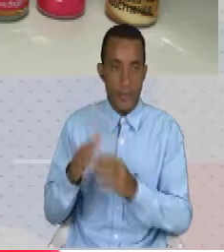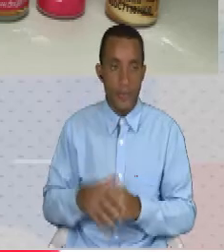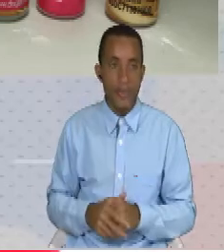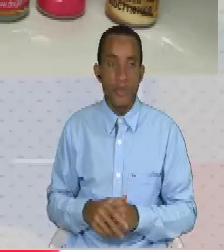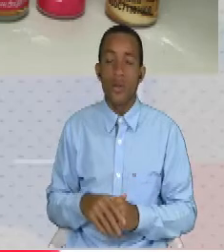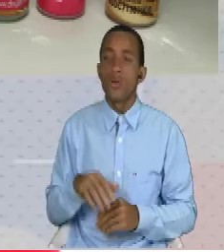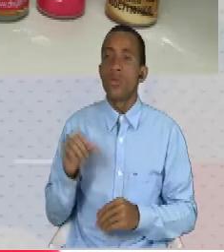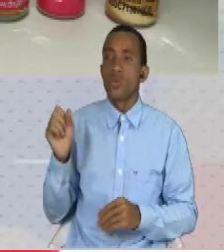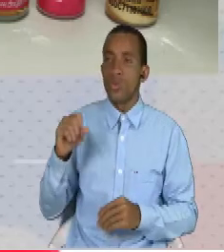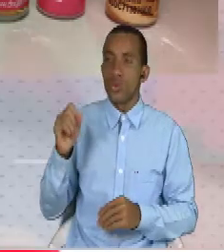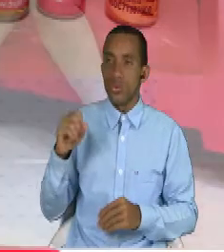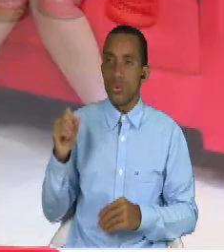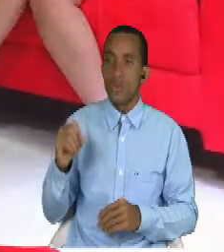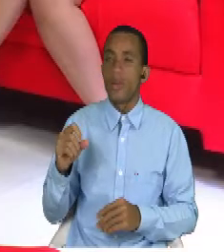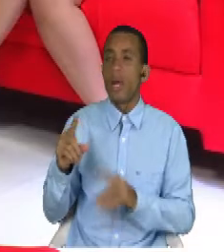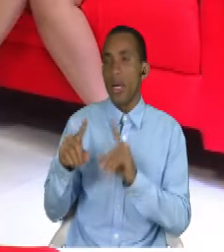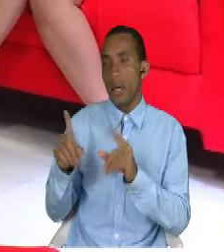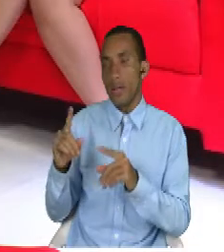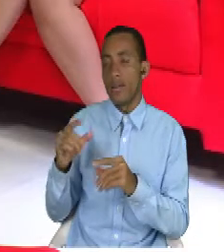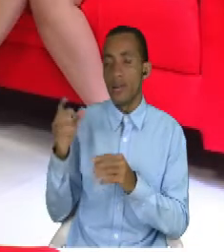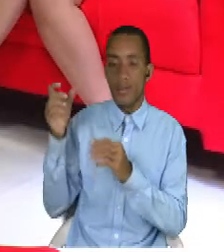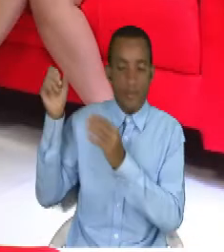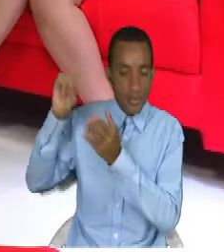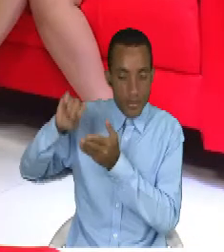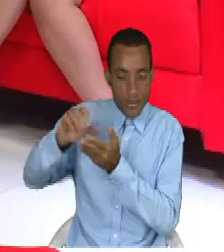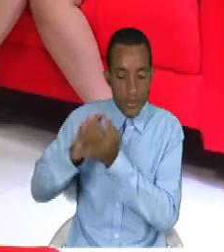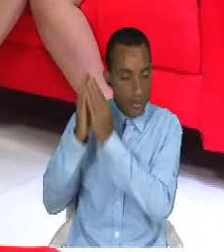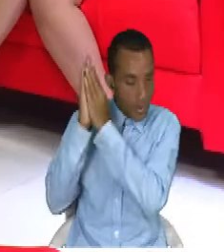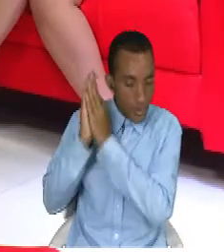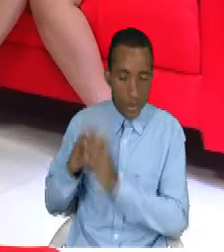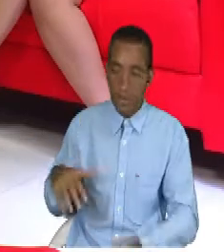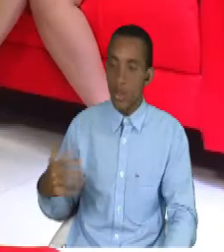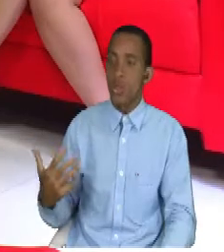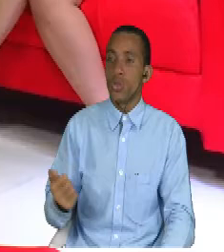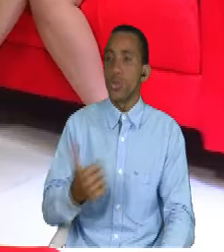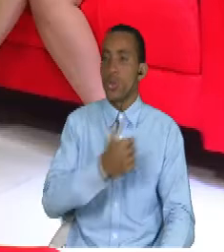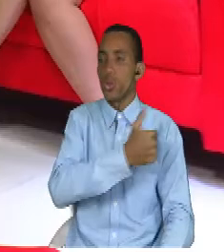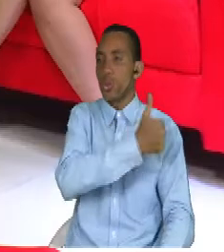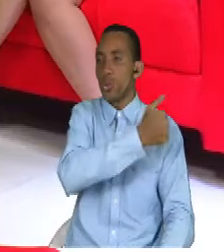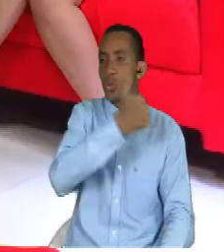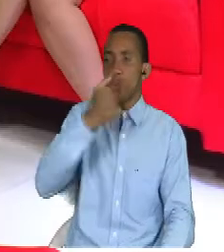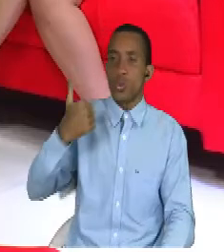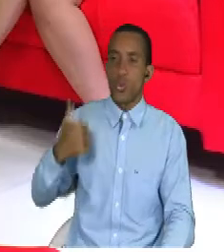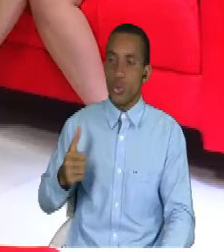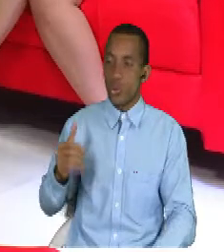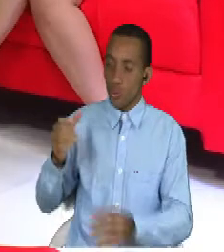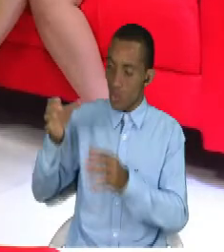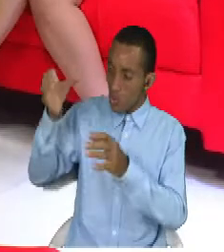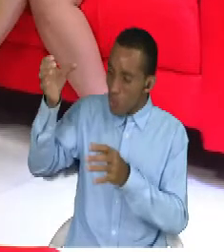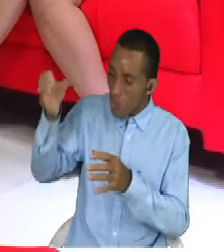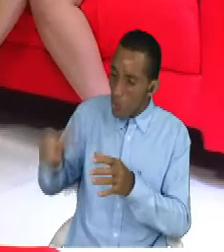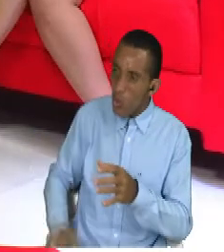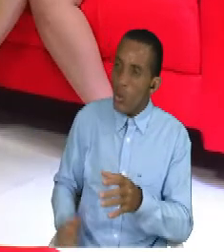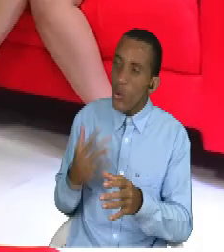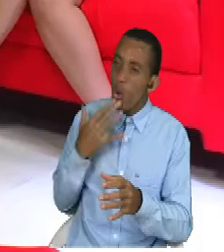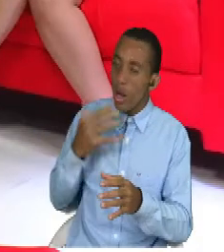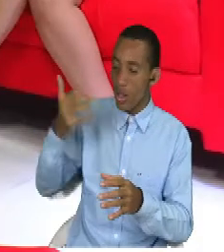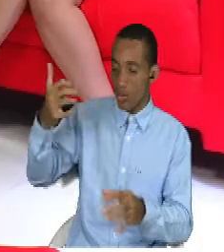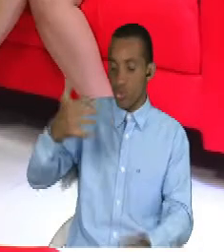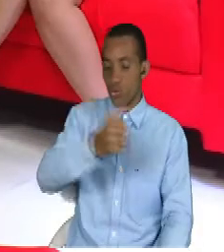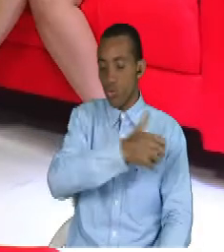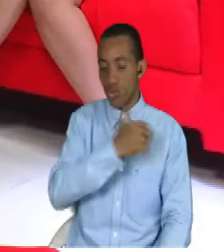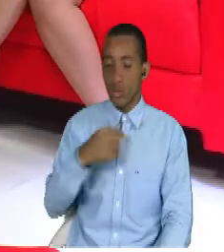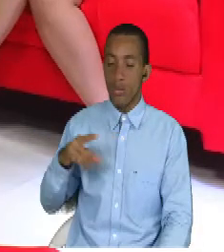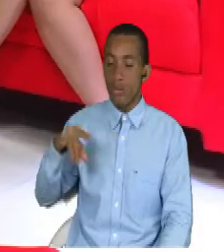unos unas cremas y unos extras muy deliciosos con fragancias espectaculares